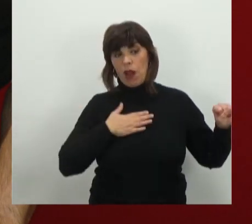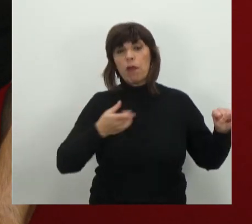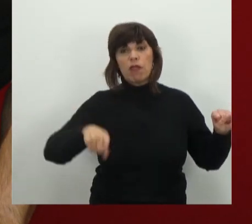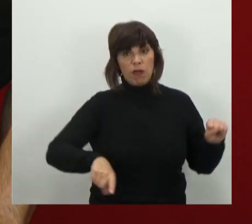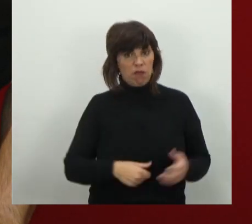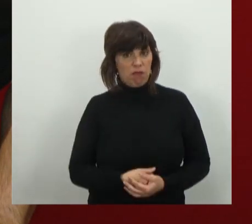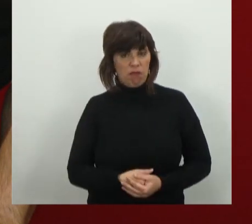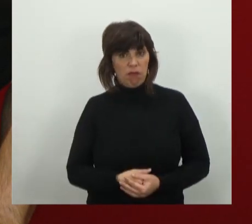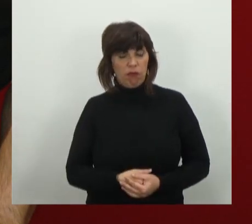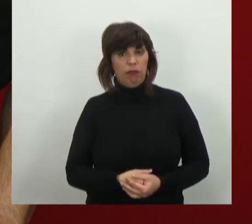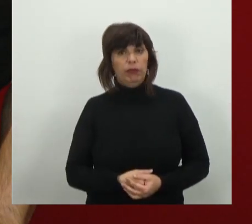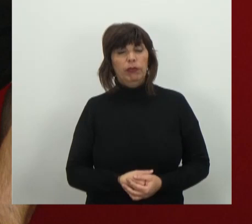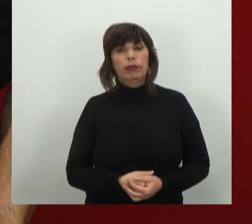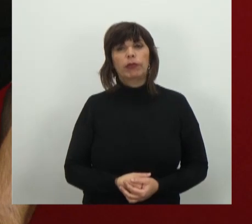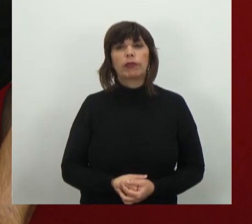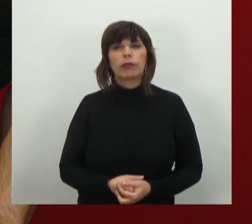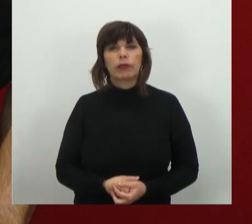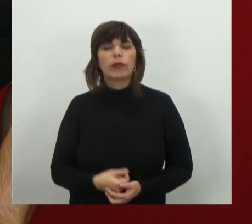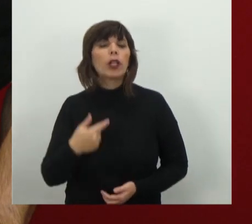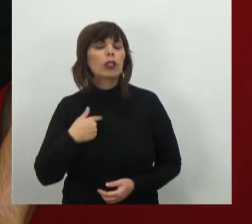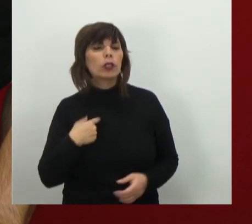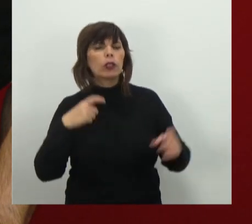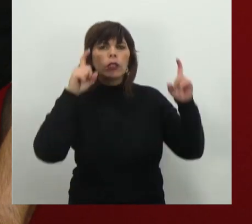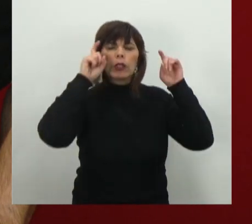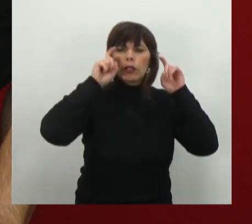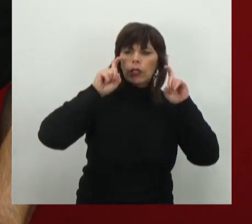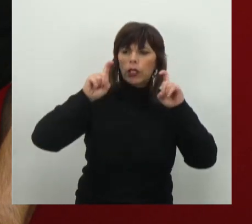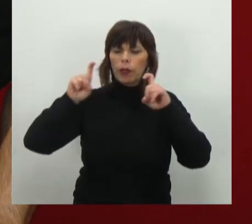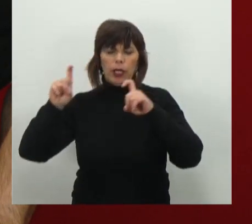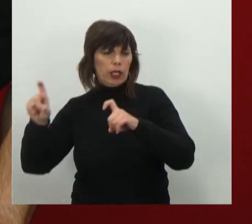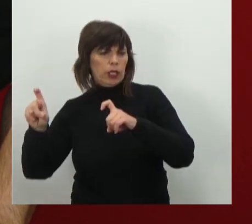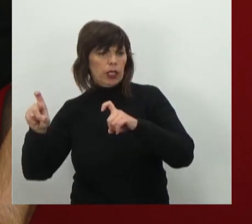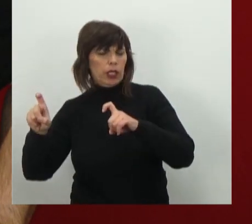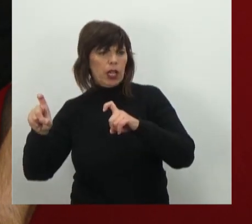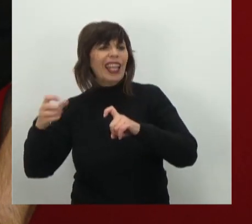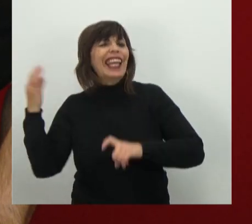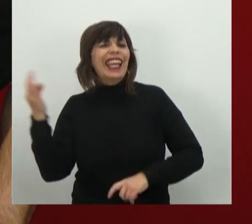Pero déjame enseñarte el camino del Señor. Atención.